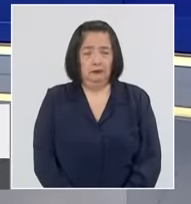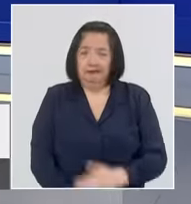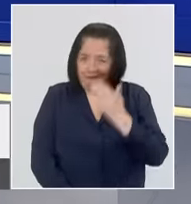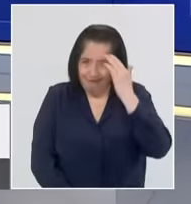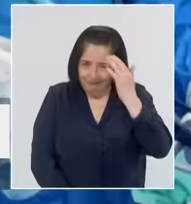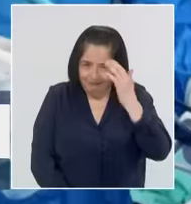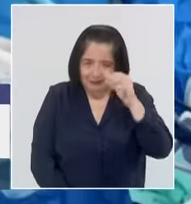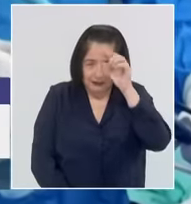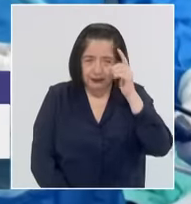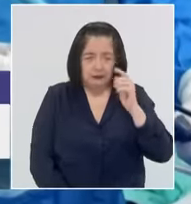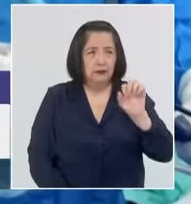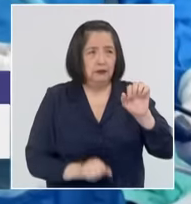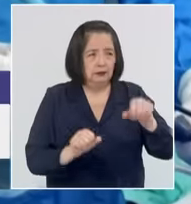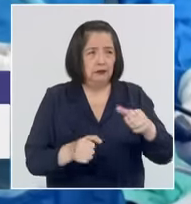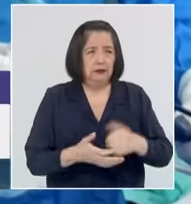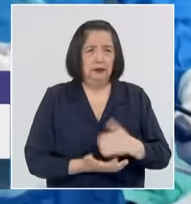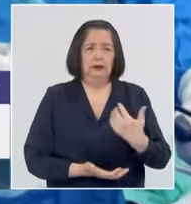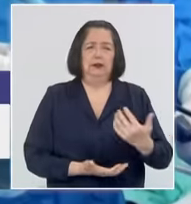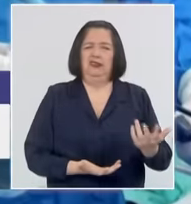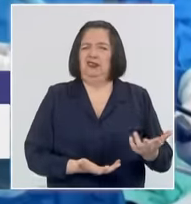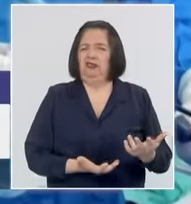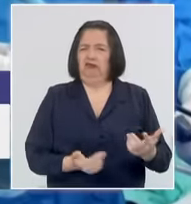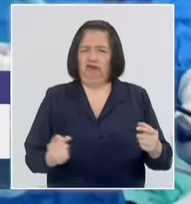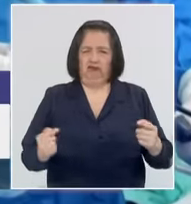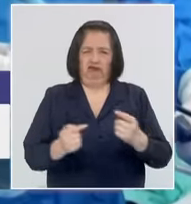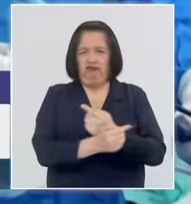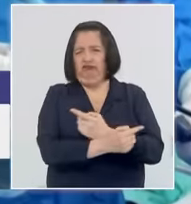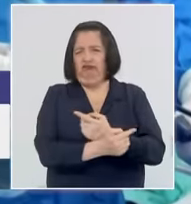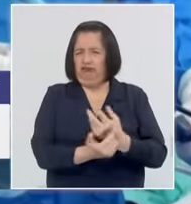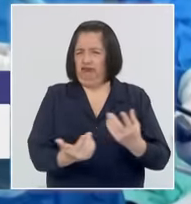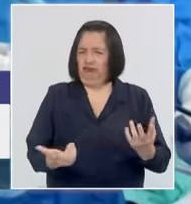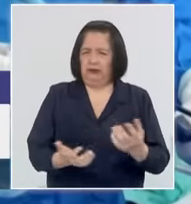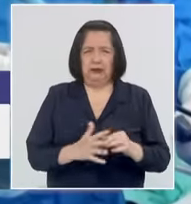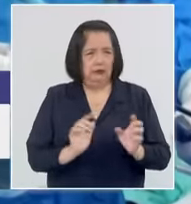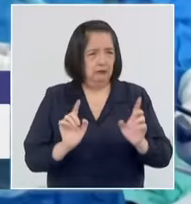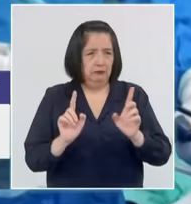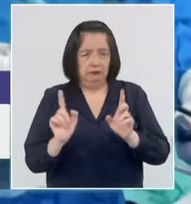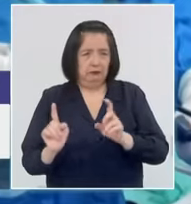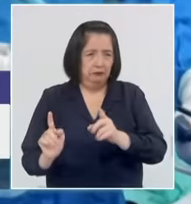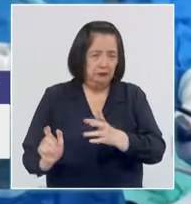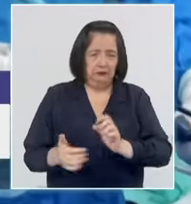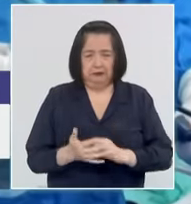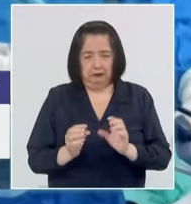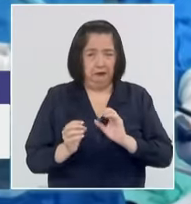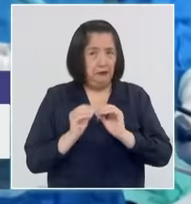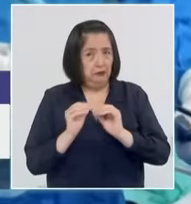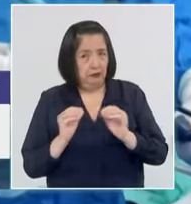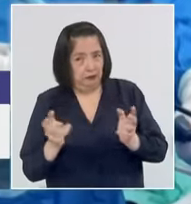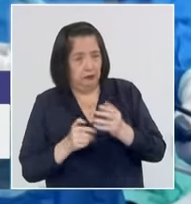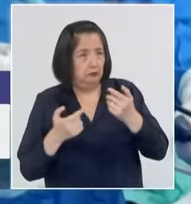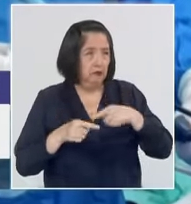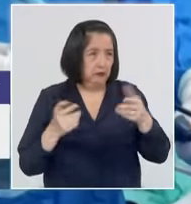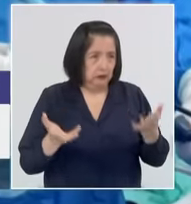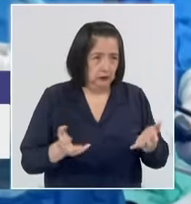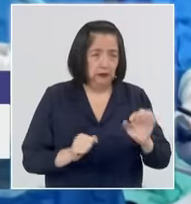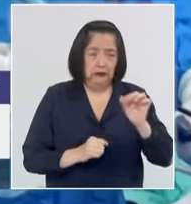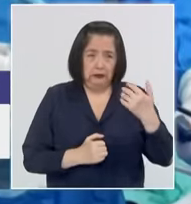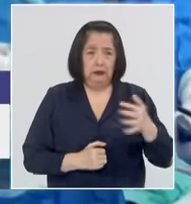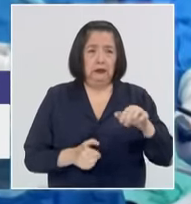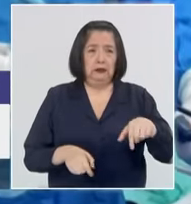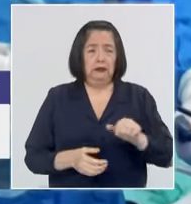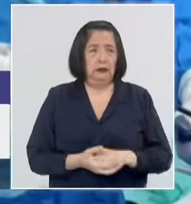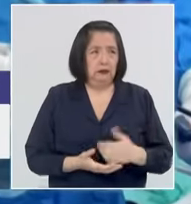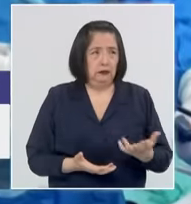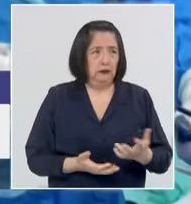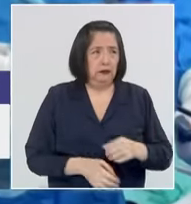¿Cómo estás, Lorena? En efecto, hay muchas contradicciones, digamos, y preguntas aún sin resolver. Sin embargo, estamos aquí, como te repetíamos,